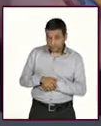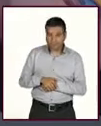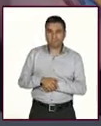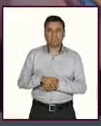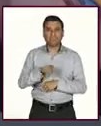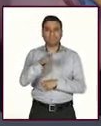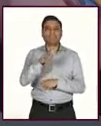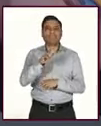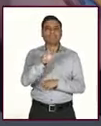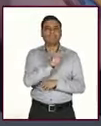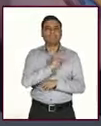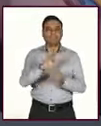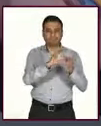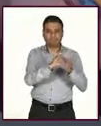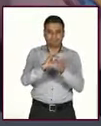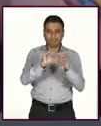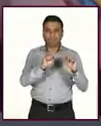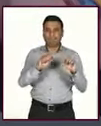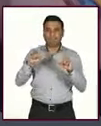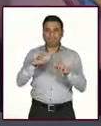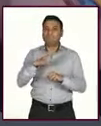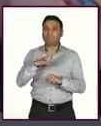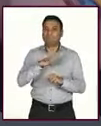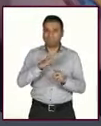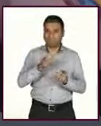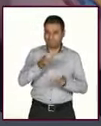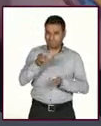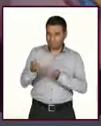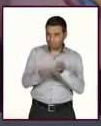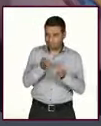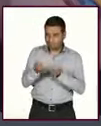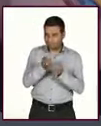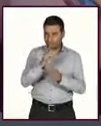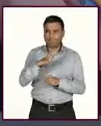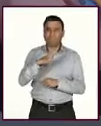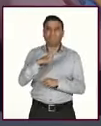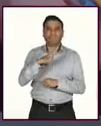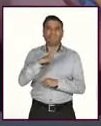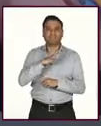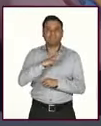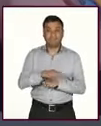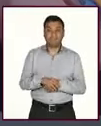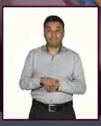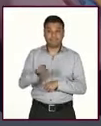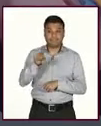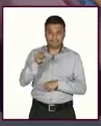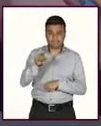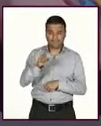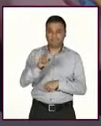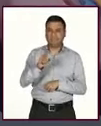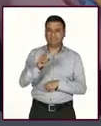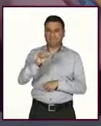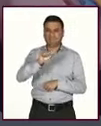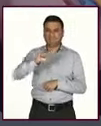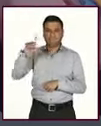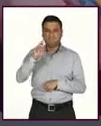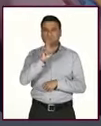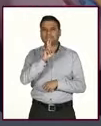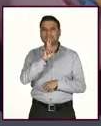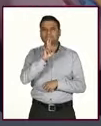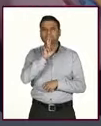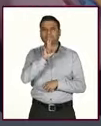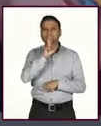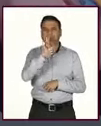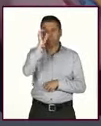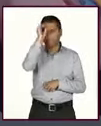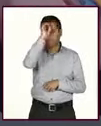tienen. Y bueno, ya tenemos varias preguntas que nuestra invitada nos hará el favor de responder, de comentar,